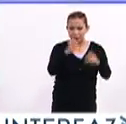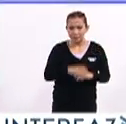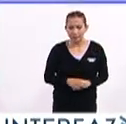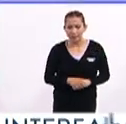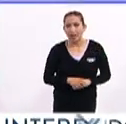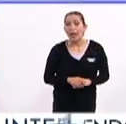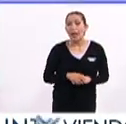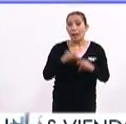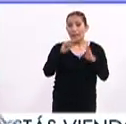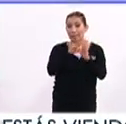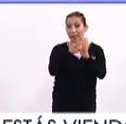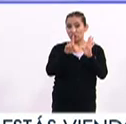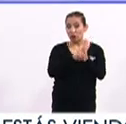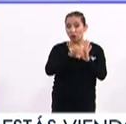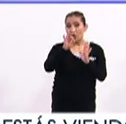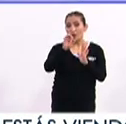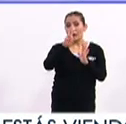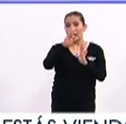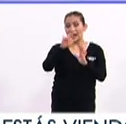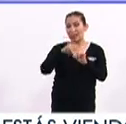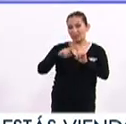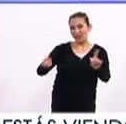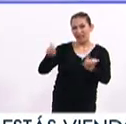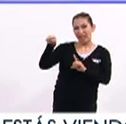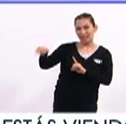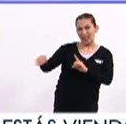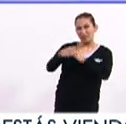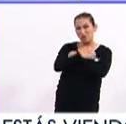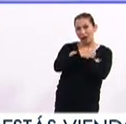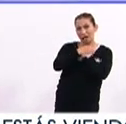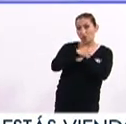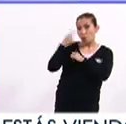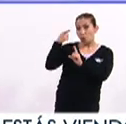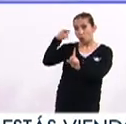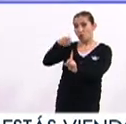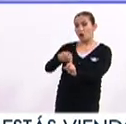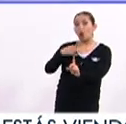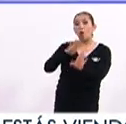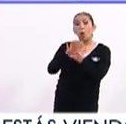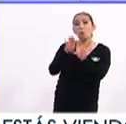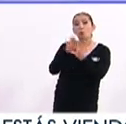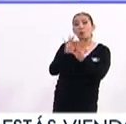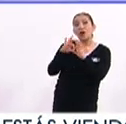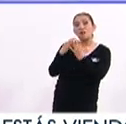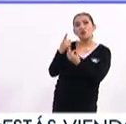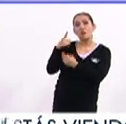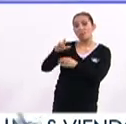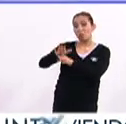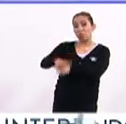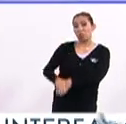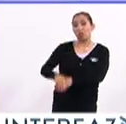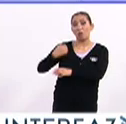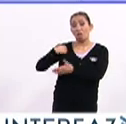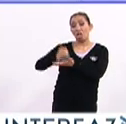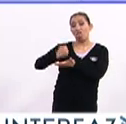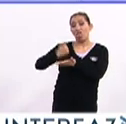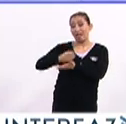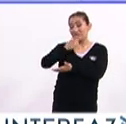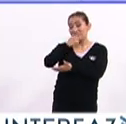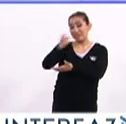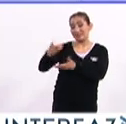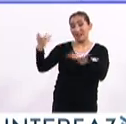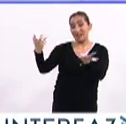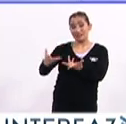El método freiriano se opone al sistema unidireccional de educación, que es concebido como un instrumento de opresión, y plantea